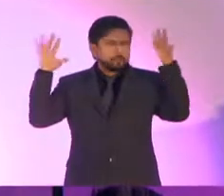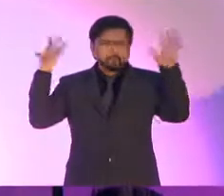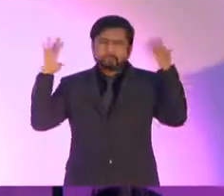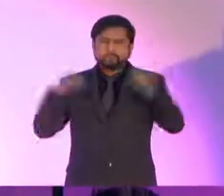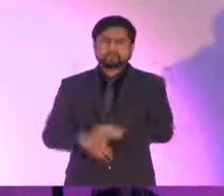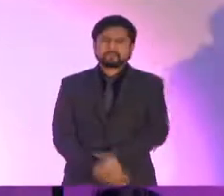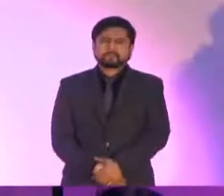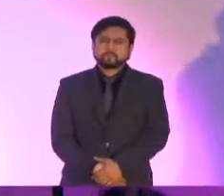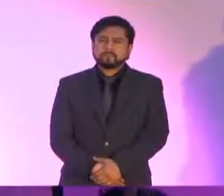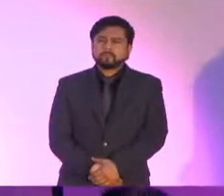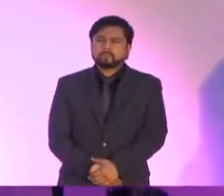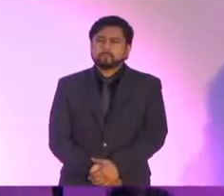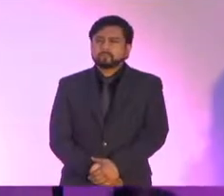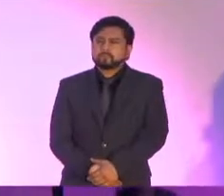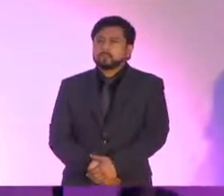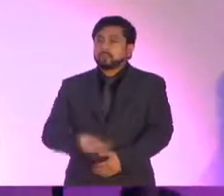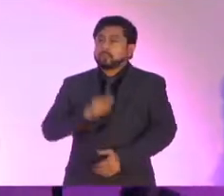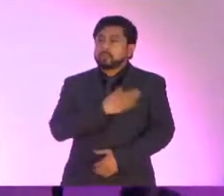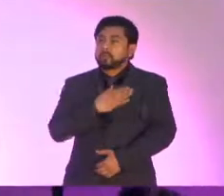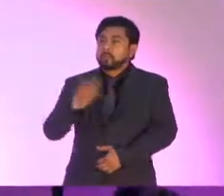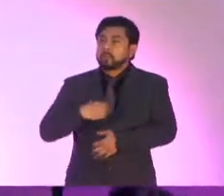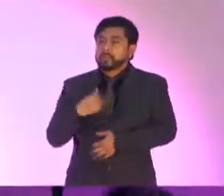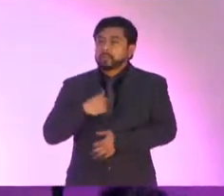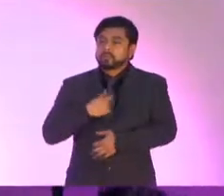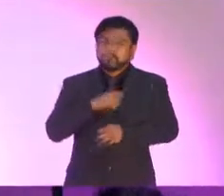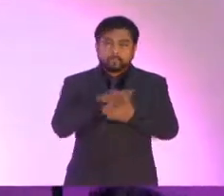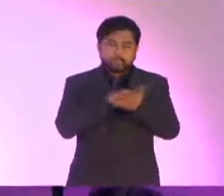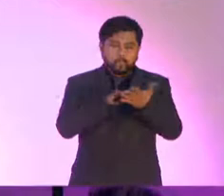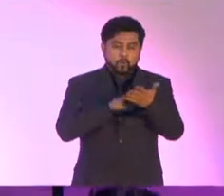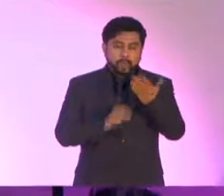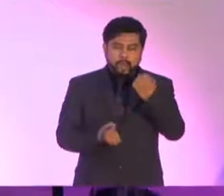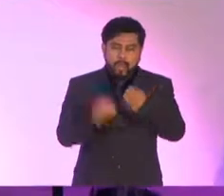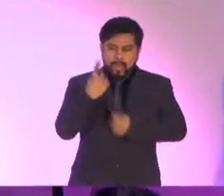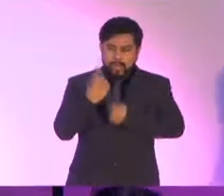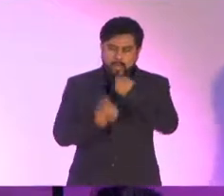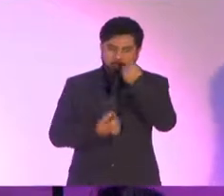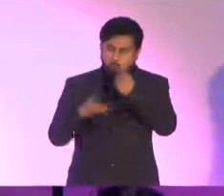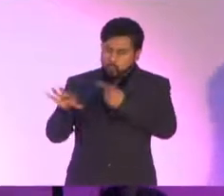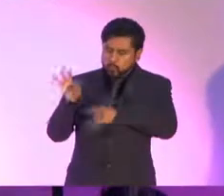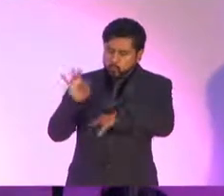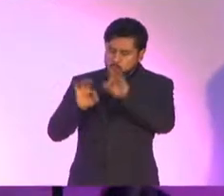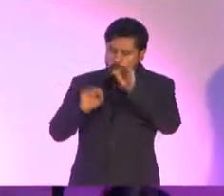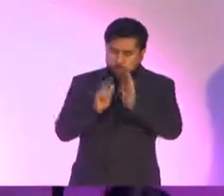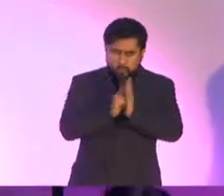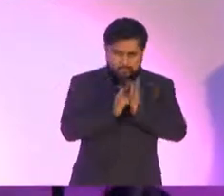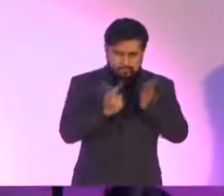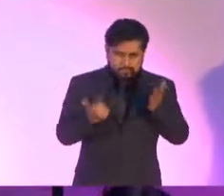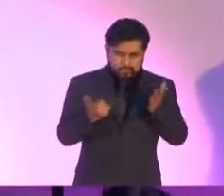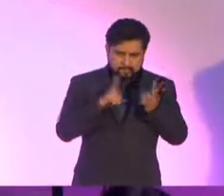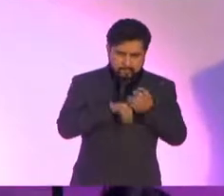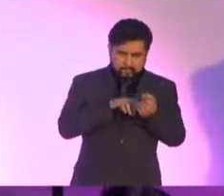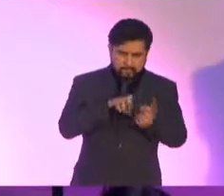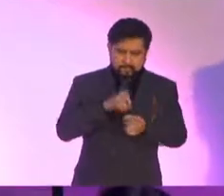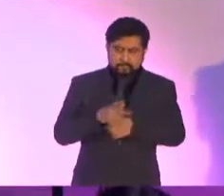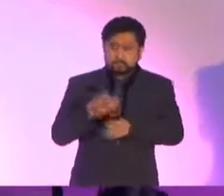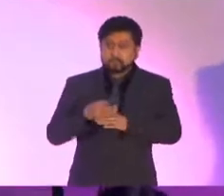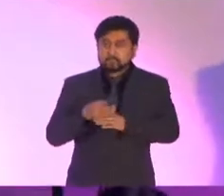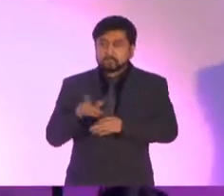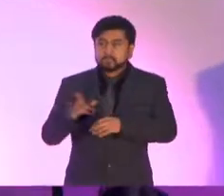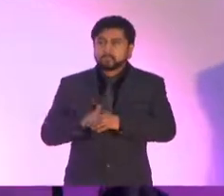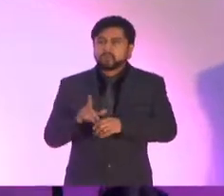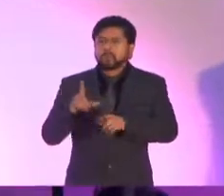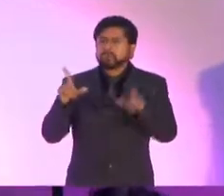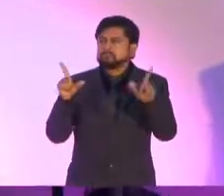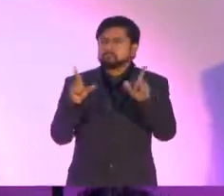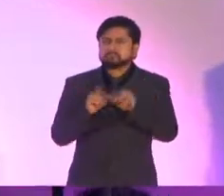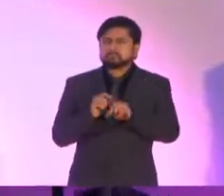Y pues bueno, yo les voy a leer algunos textos para finalizar esta pequeña presentación. Esta vez fue bastante breve,